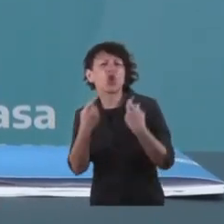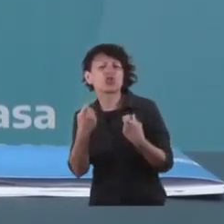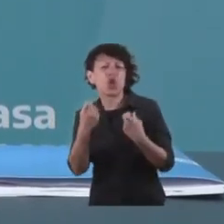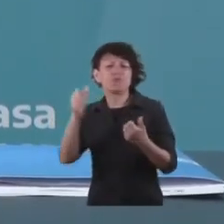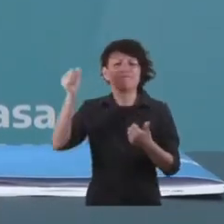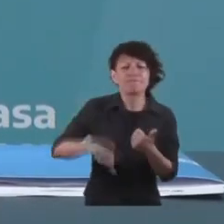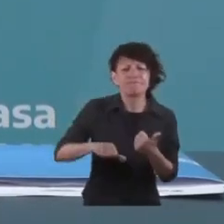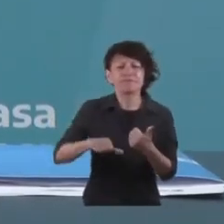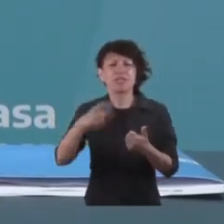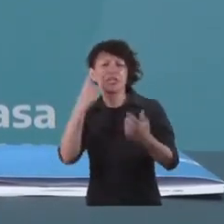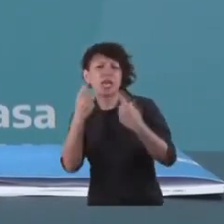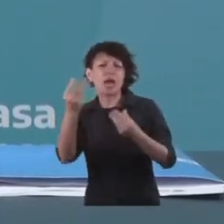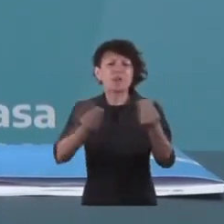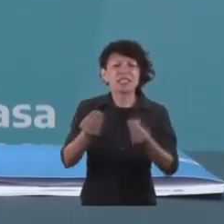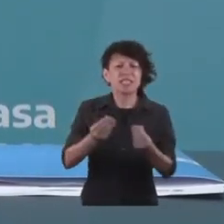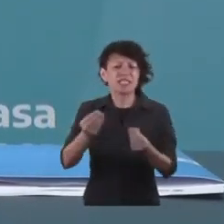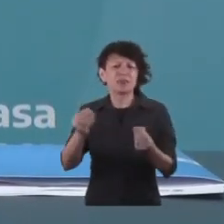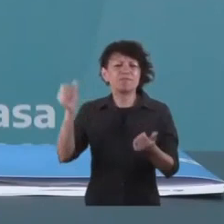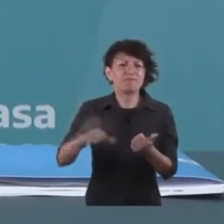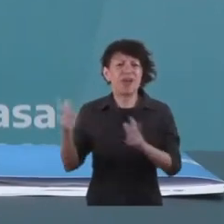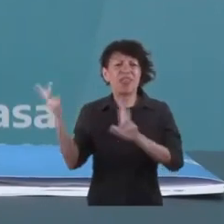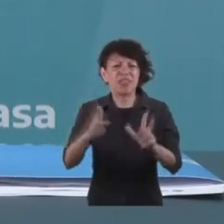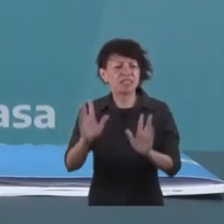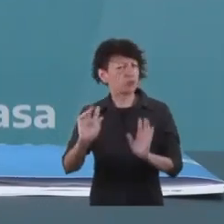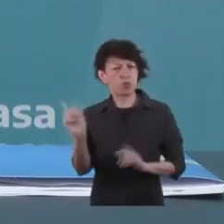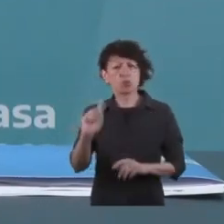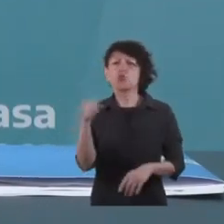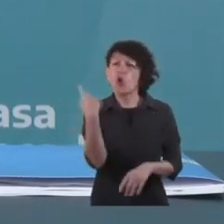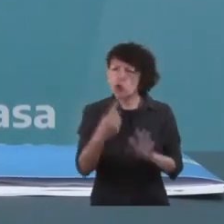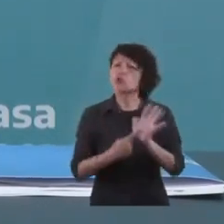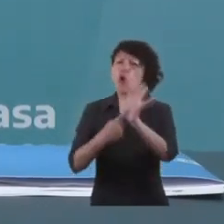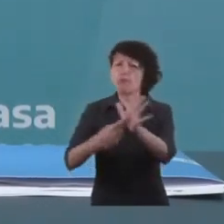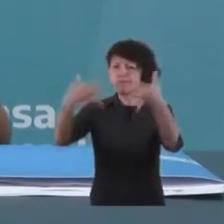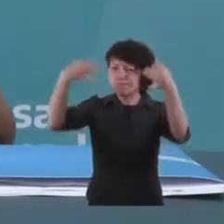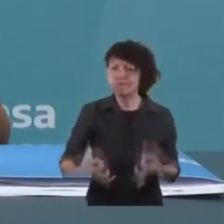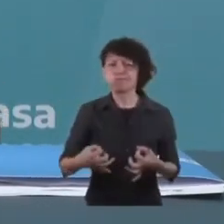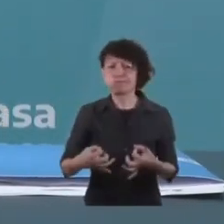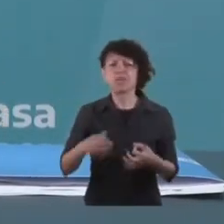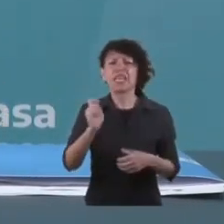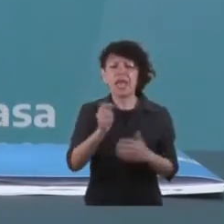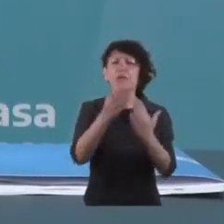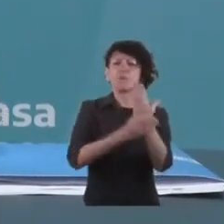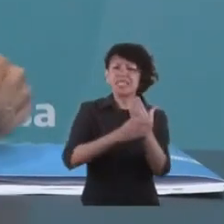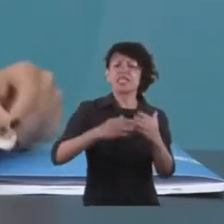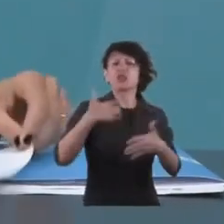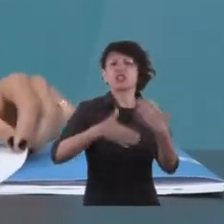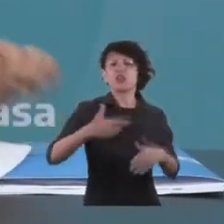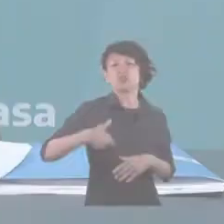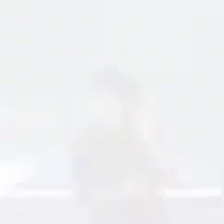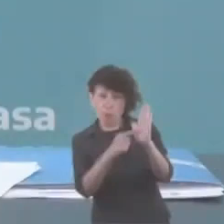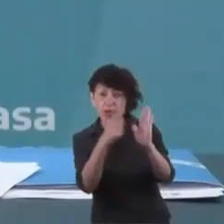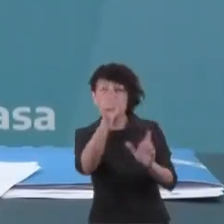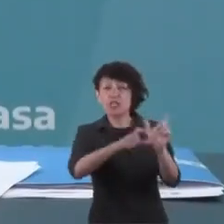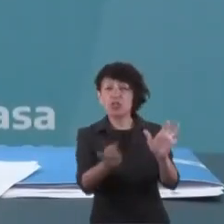administrativos que estamos seguros vamos a garantizar y estamos garantizando en el Ministerio de desarrollo social de la nación